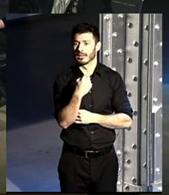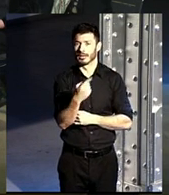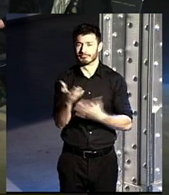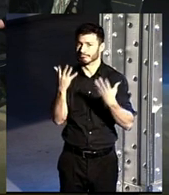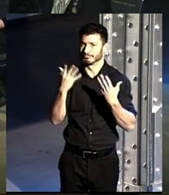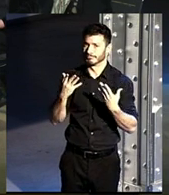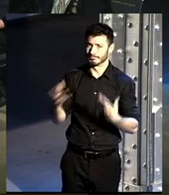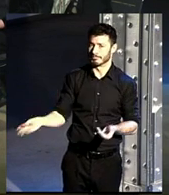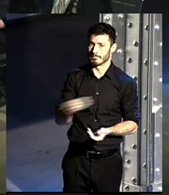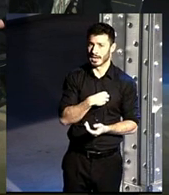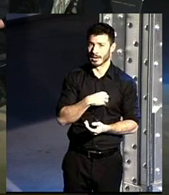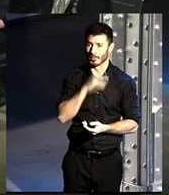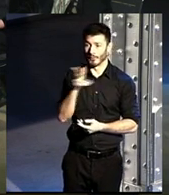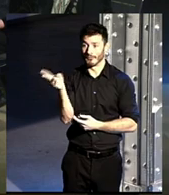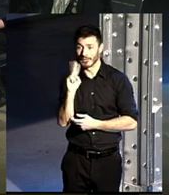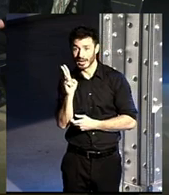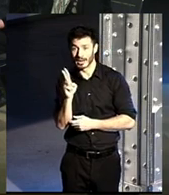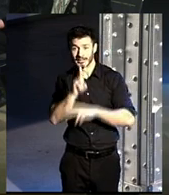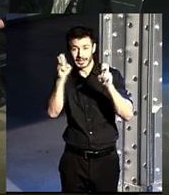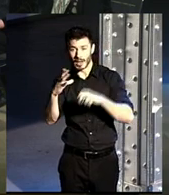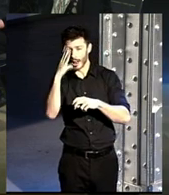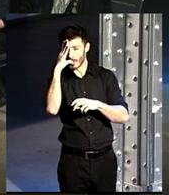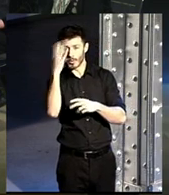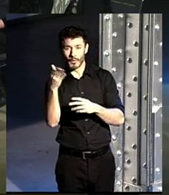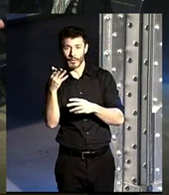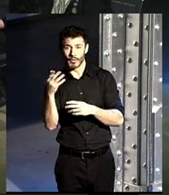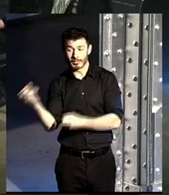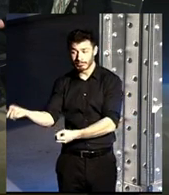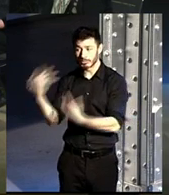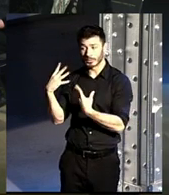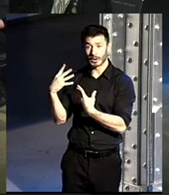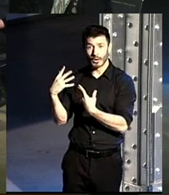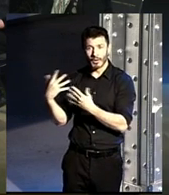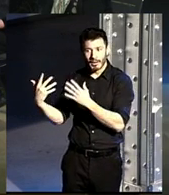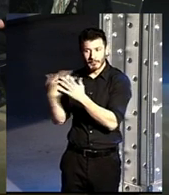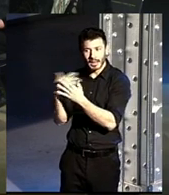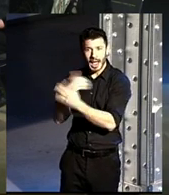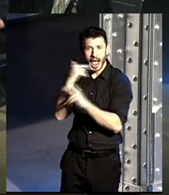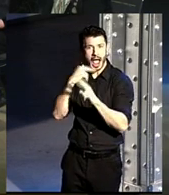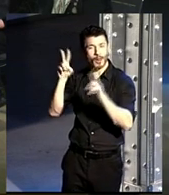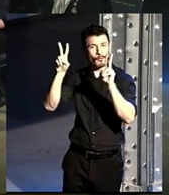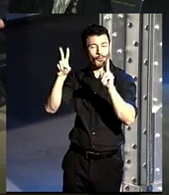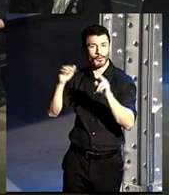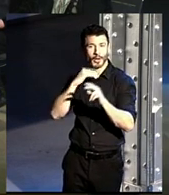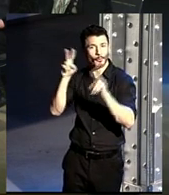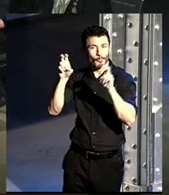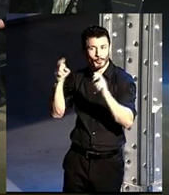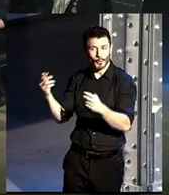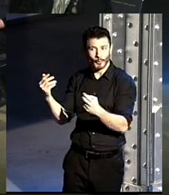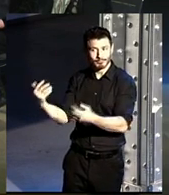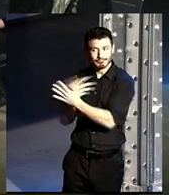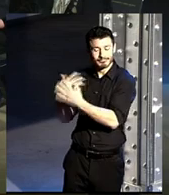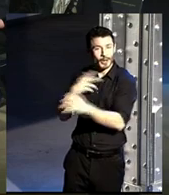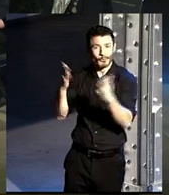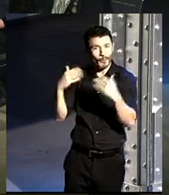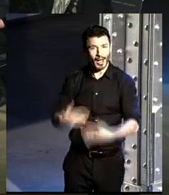Verne nos hable de la luna sin describir nada nuevo. Ese es el comentario de Flammarion. Sí,